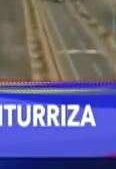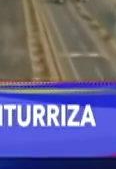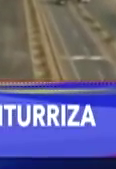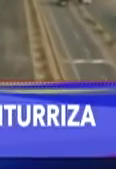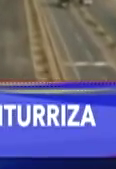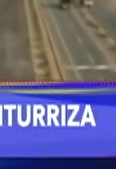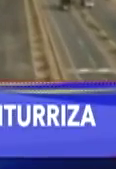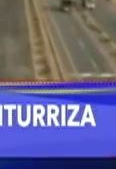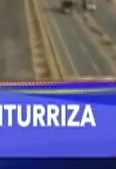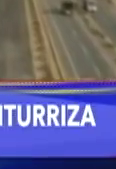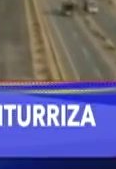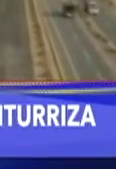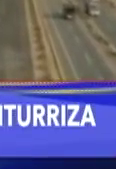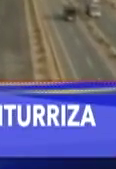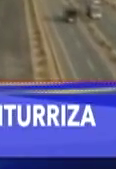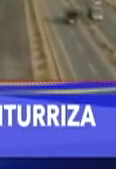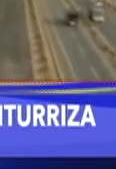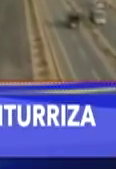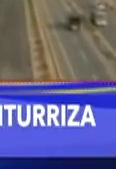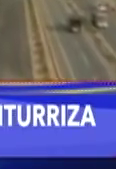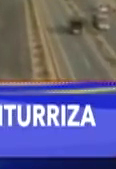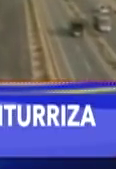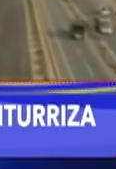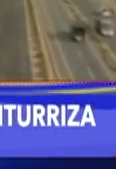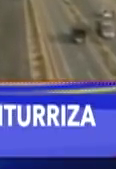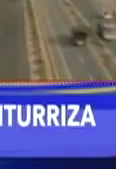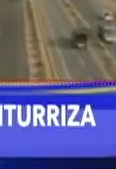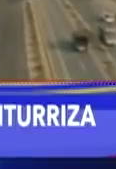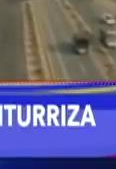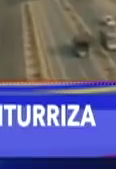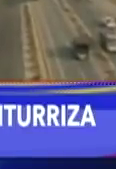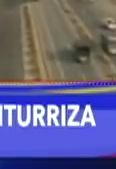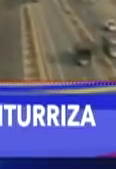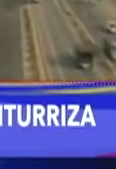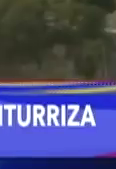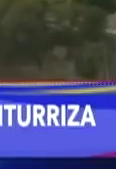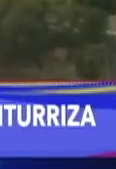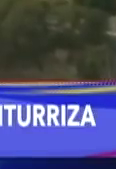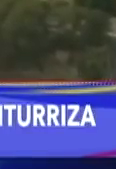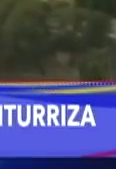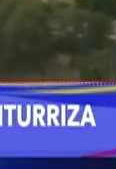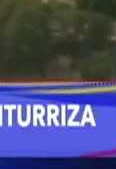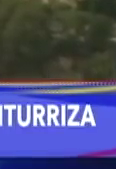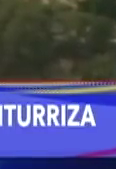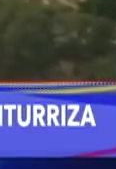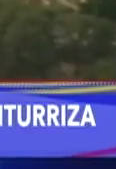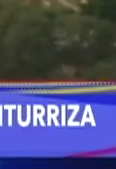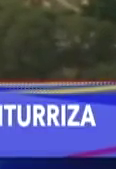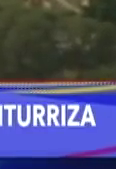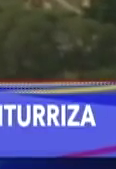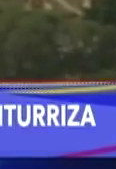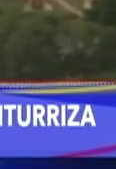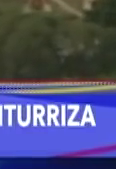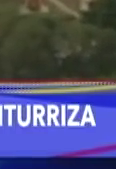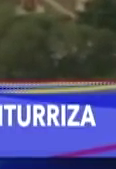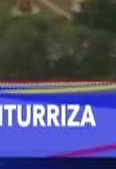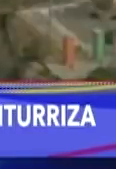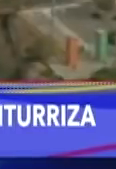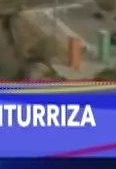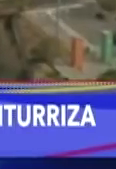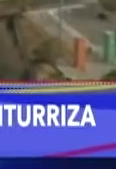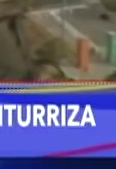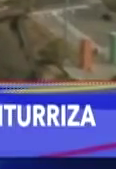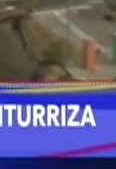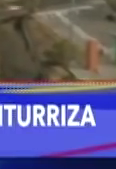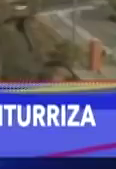3 meses de victoria de la revolución bolivariana. 3 meses de poder popular. 3 meses de unión